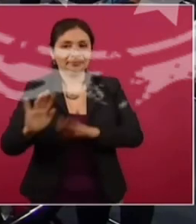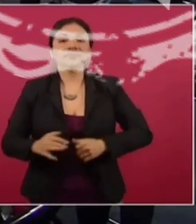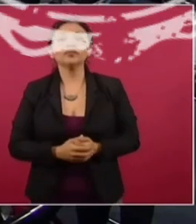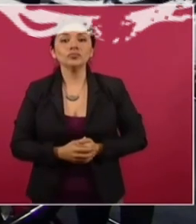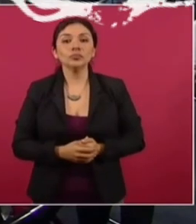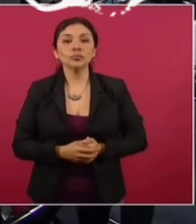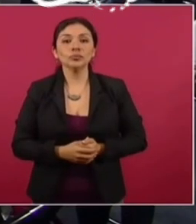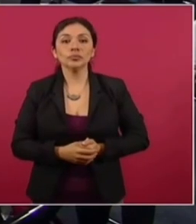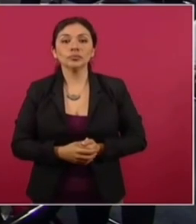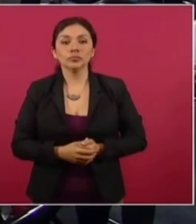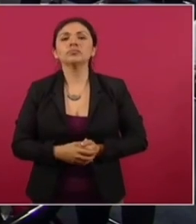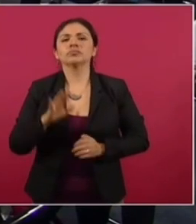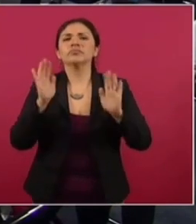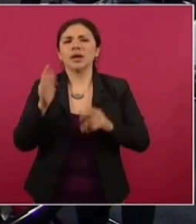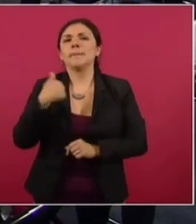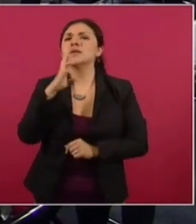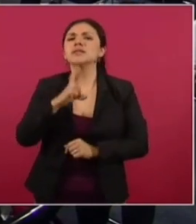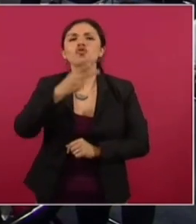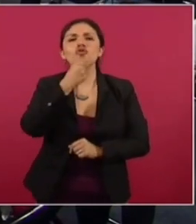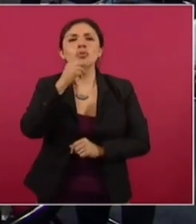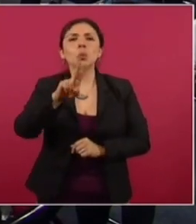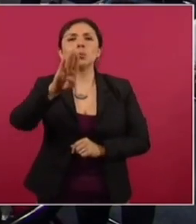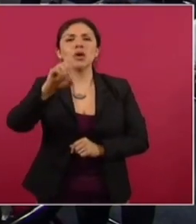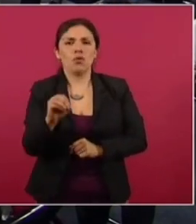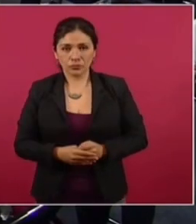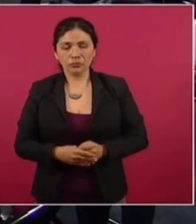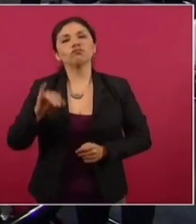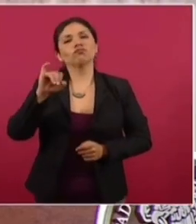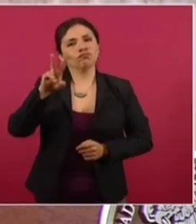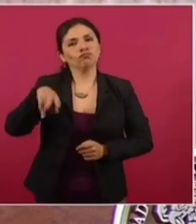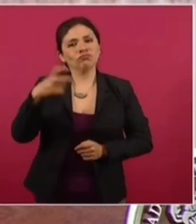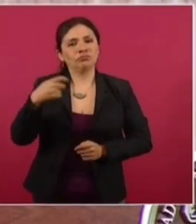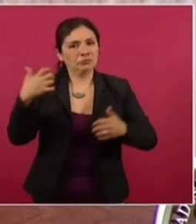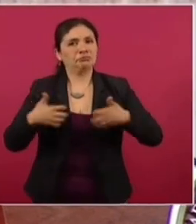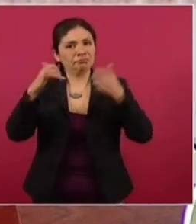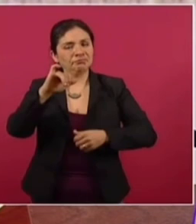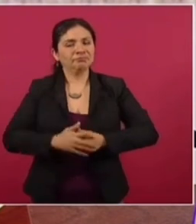Ya, sí, me contestó el señor Rubio.